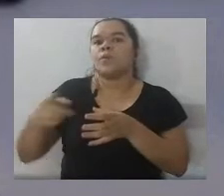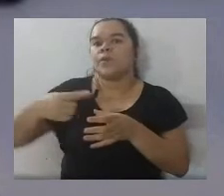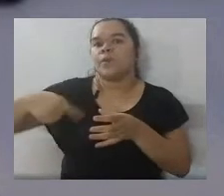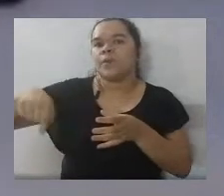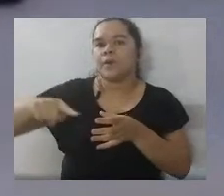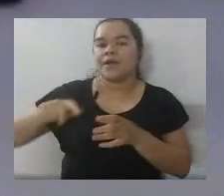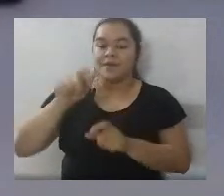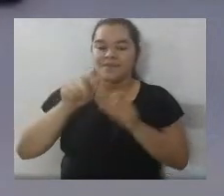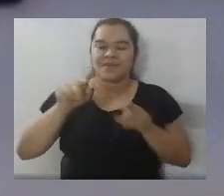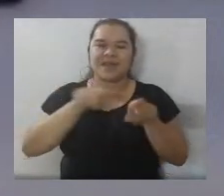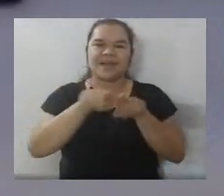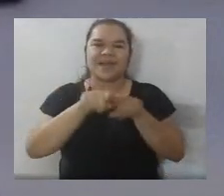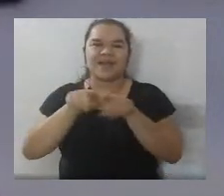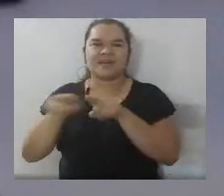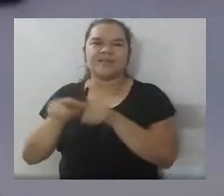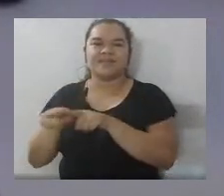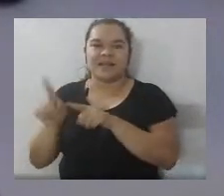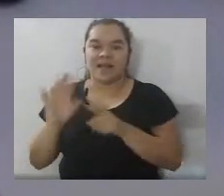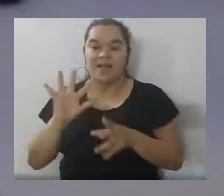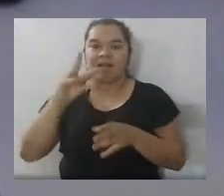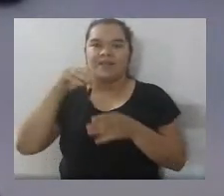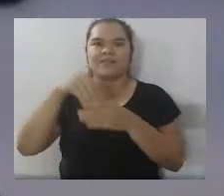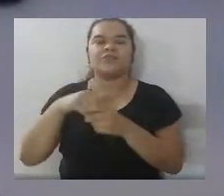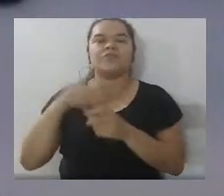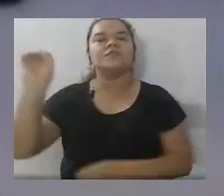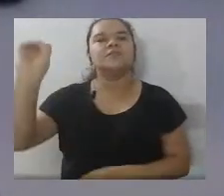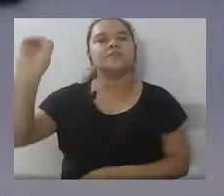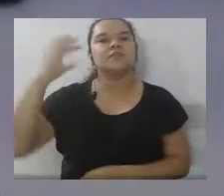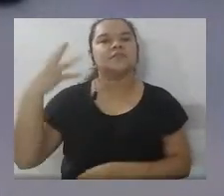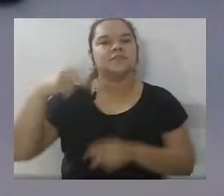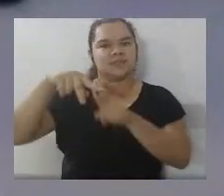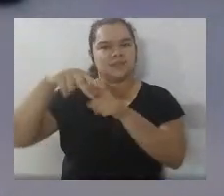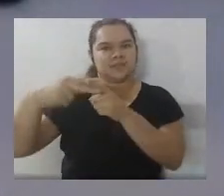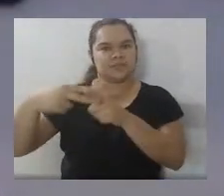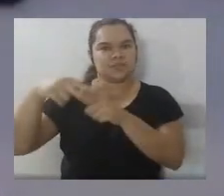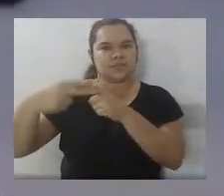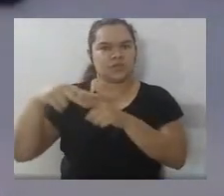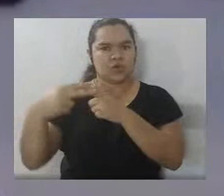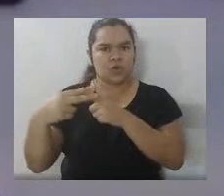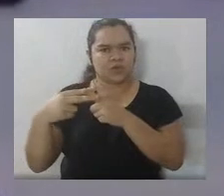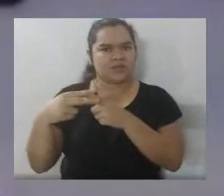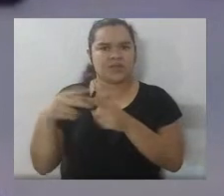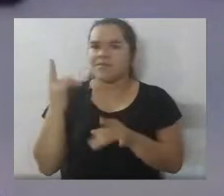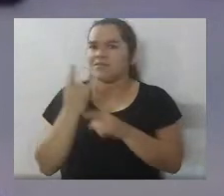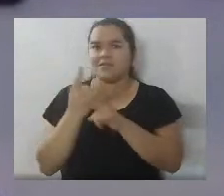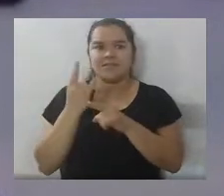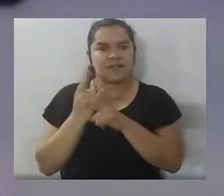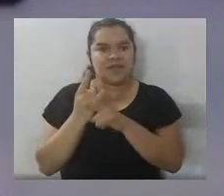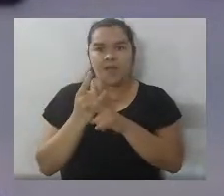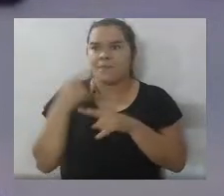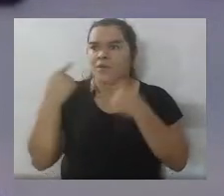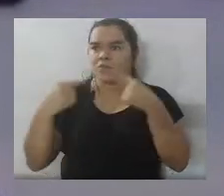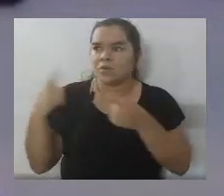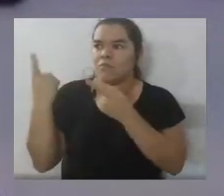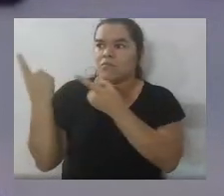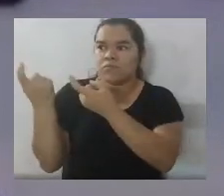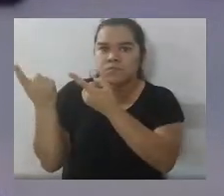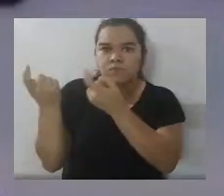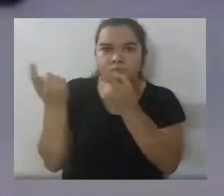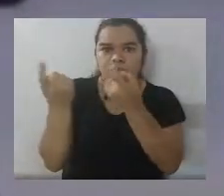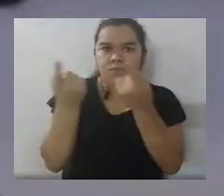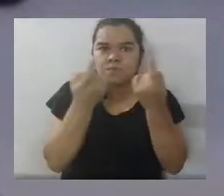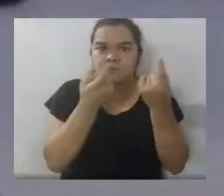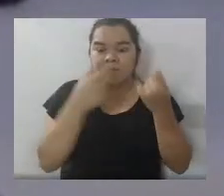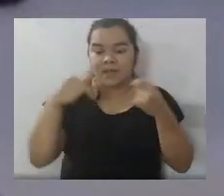facultad un cariz tecnológico. Todo lo que es la tecnología está marcando nuestros tiempos y va a marcar